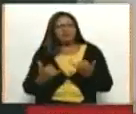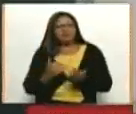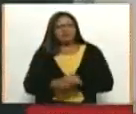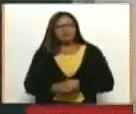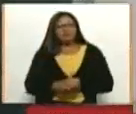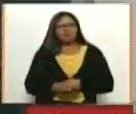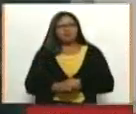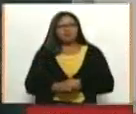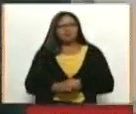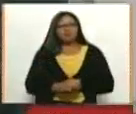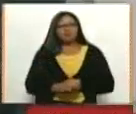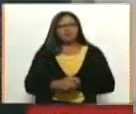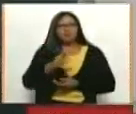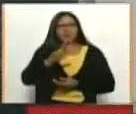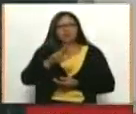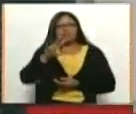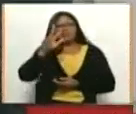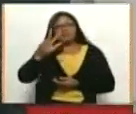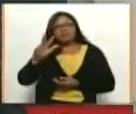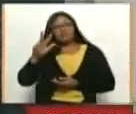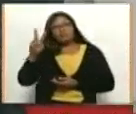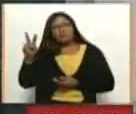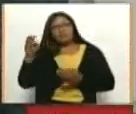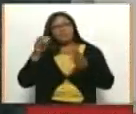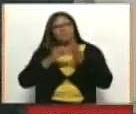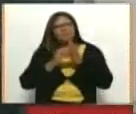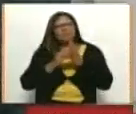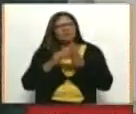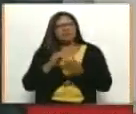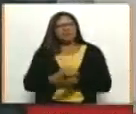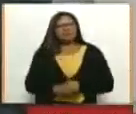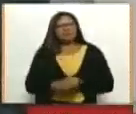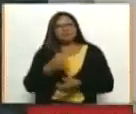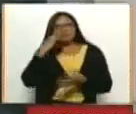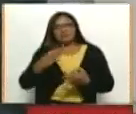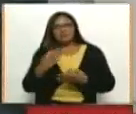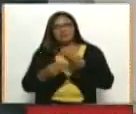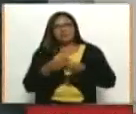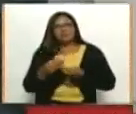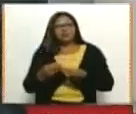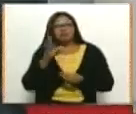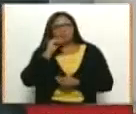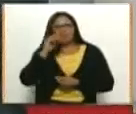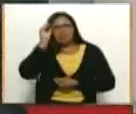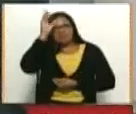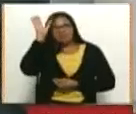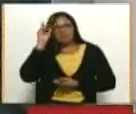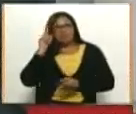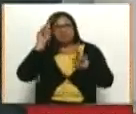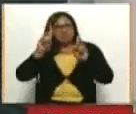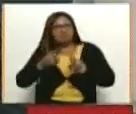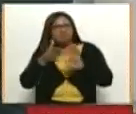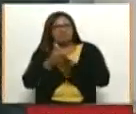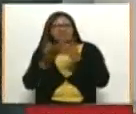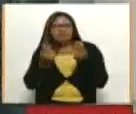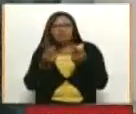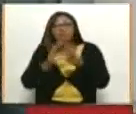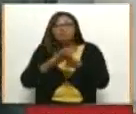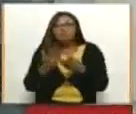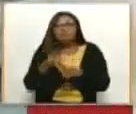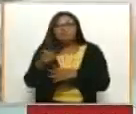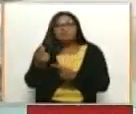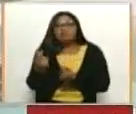los 33.200 millones de dólares que se iban a desbloquear, en realidad la oposición no tenía la capacidad de decidir sobre ese dinero porque eso es un dinero